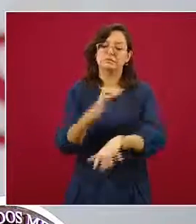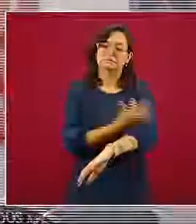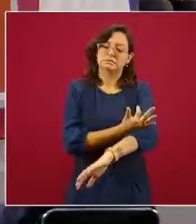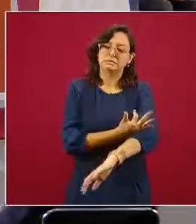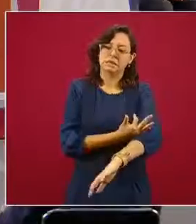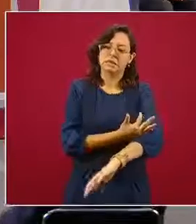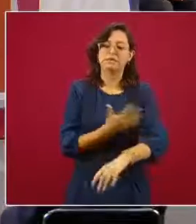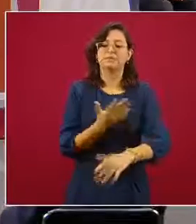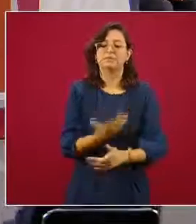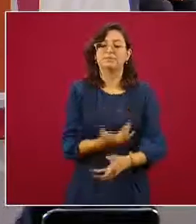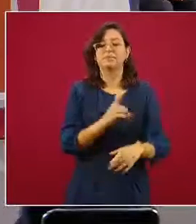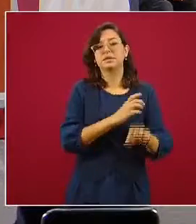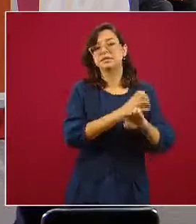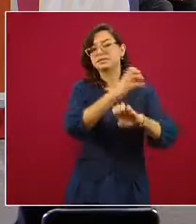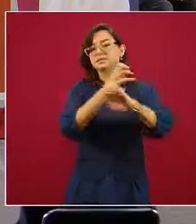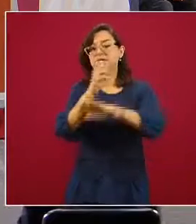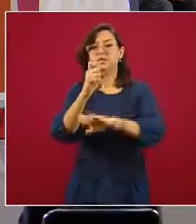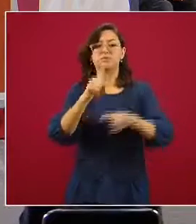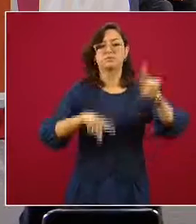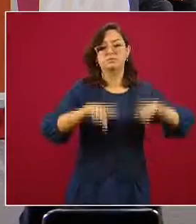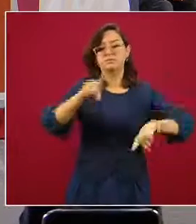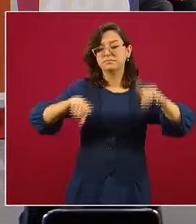en distintos estados con distinta